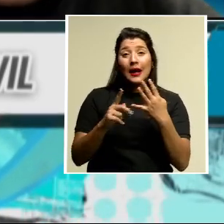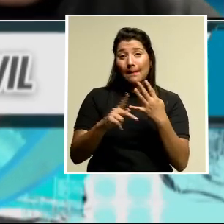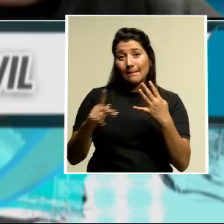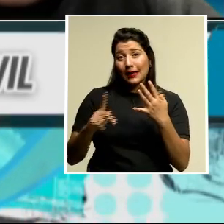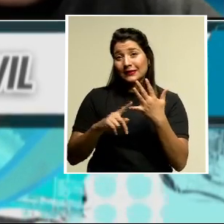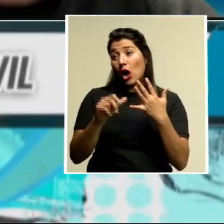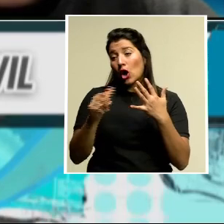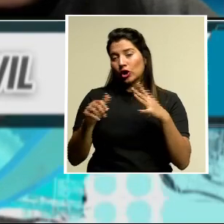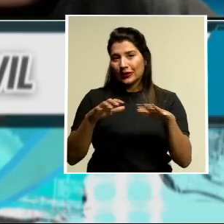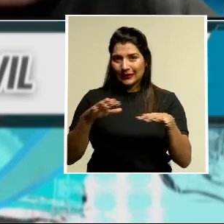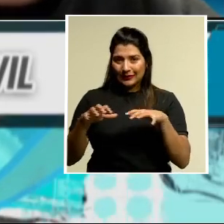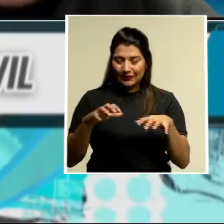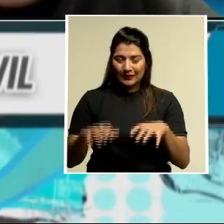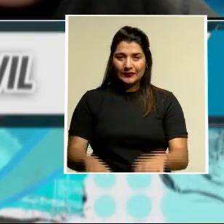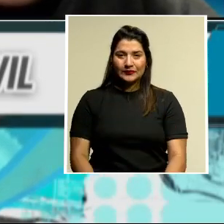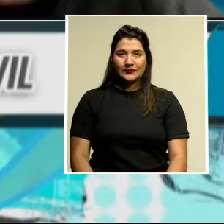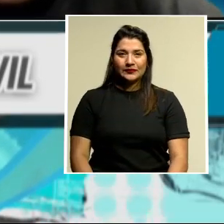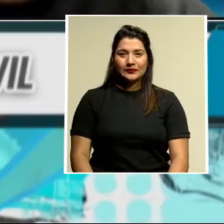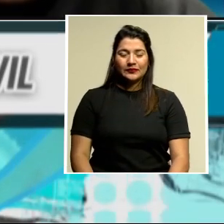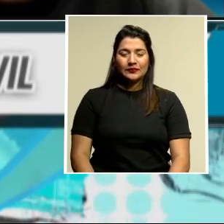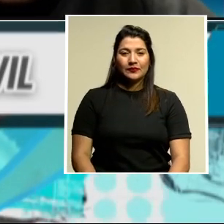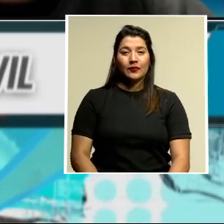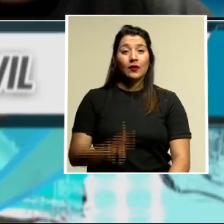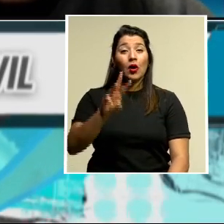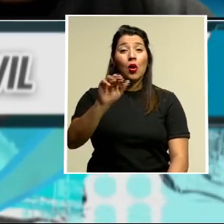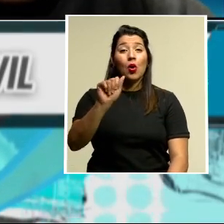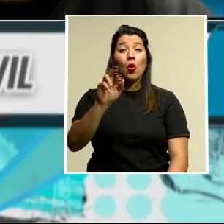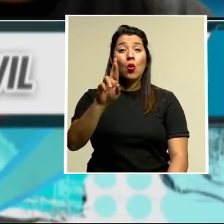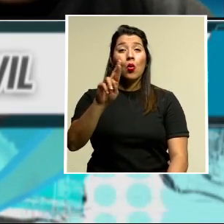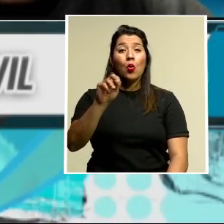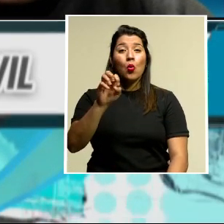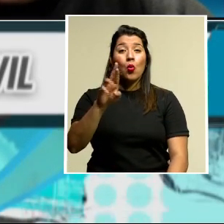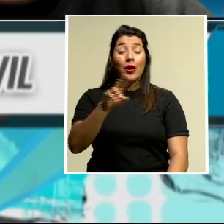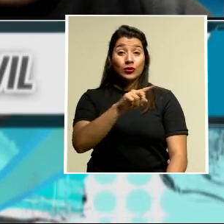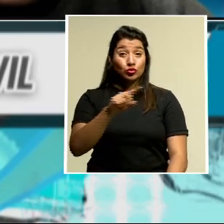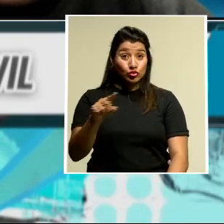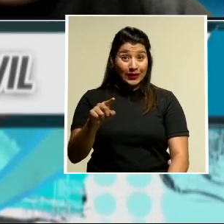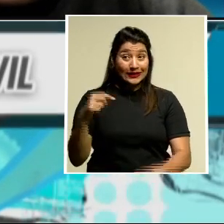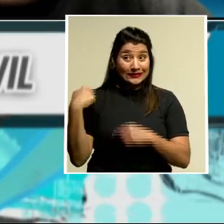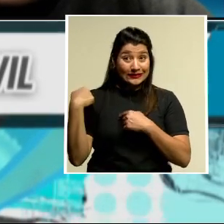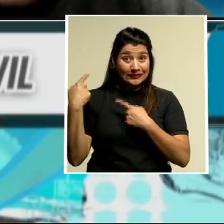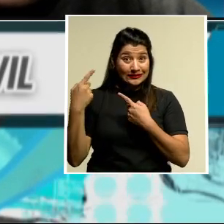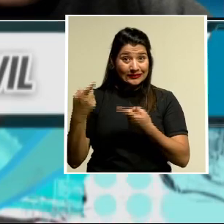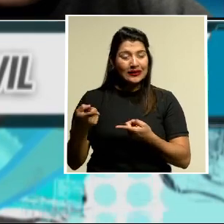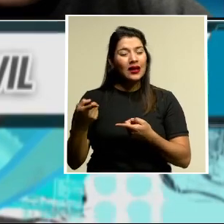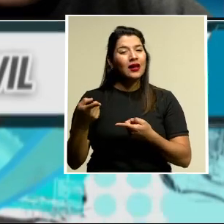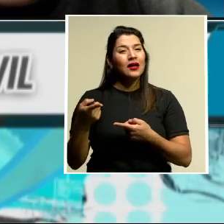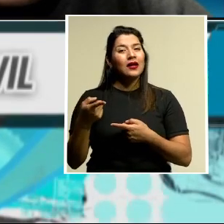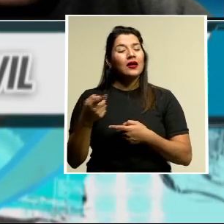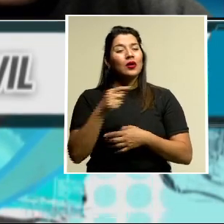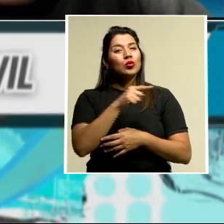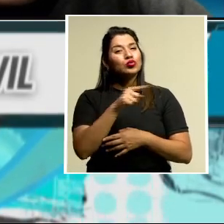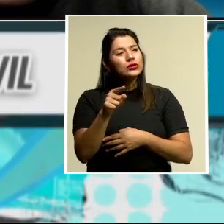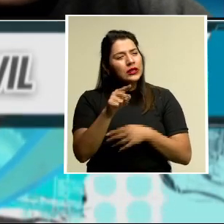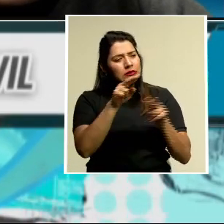reducido levemente con respecto a la anterior, y así hacia atrás se ha ido observando ese